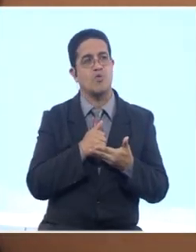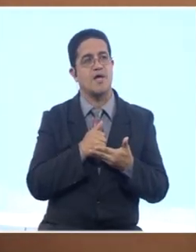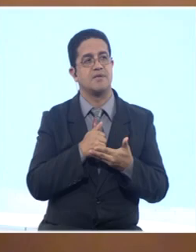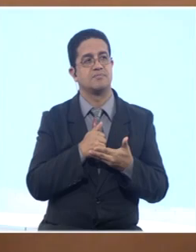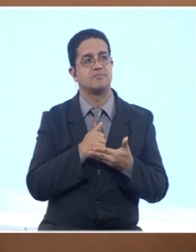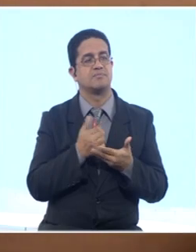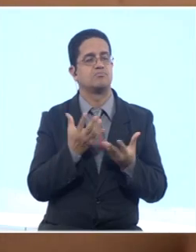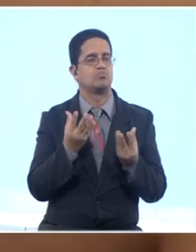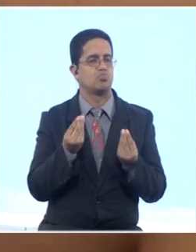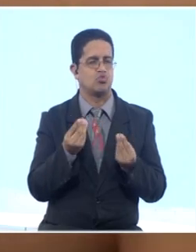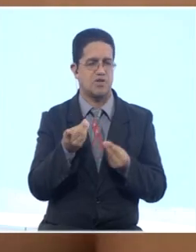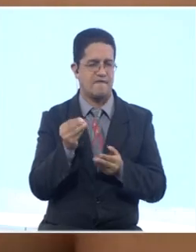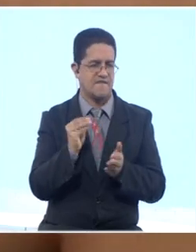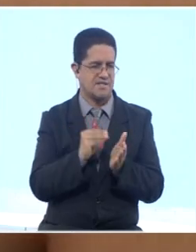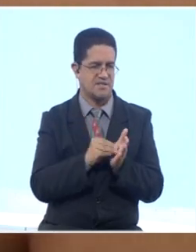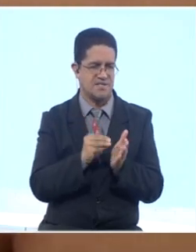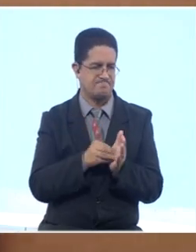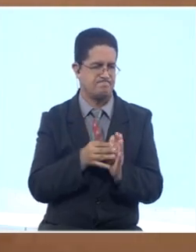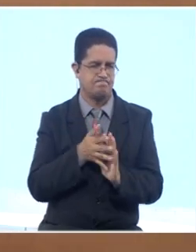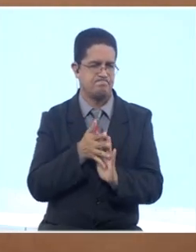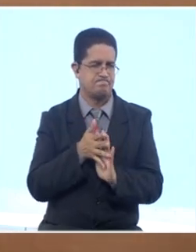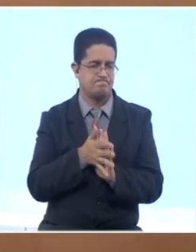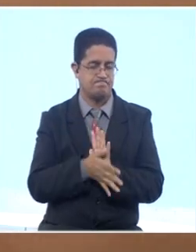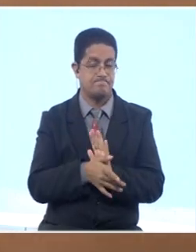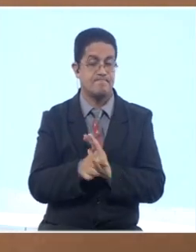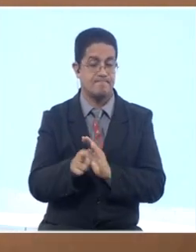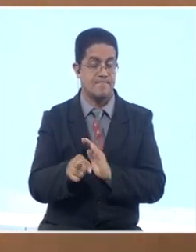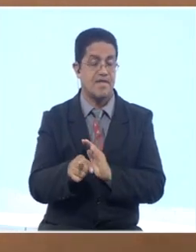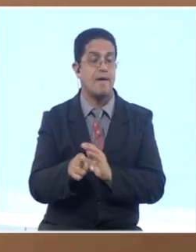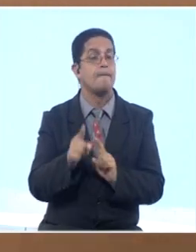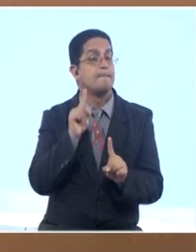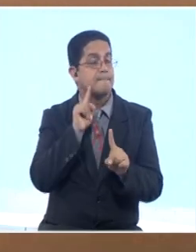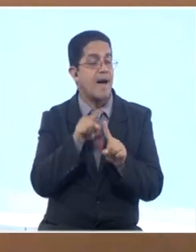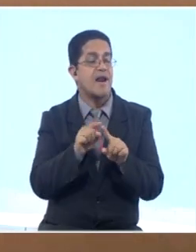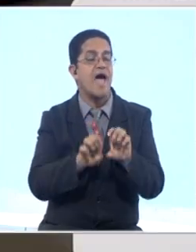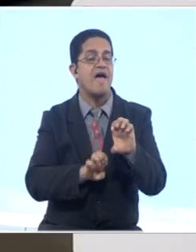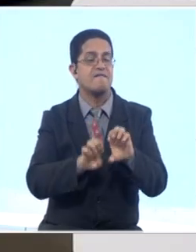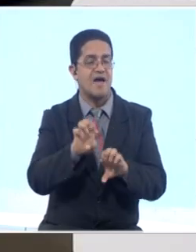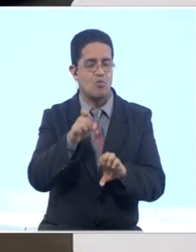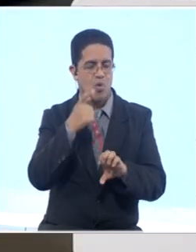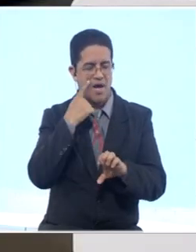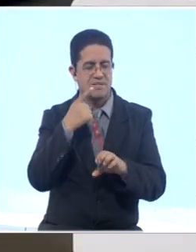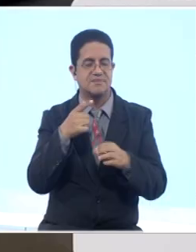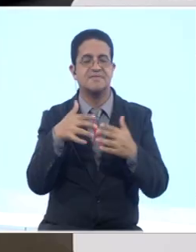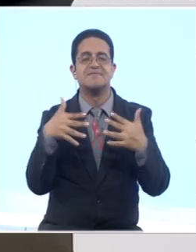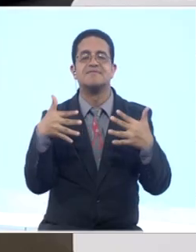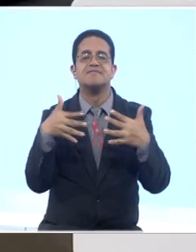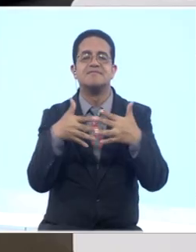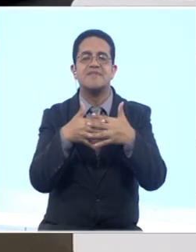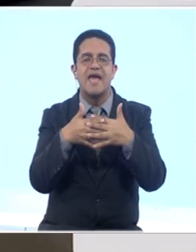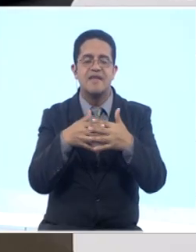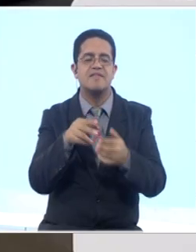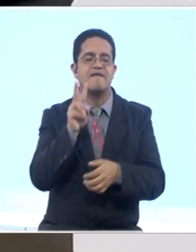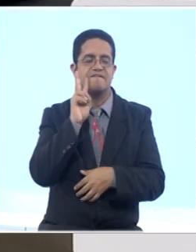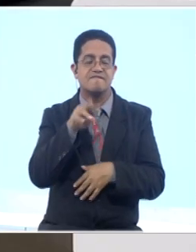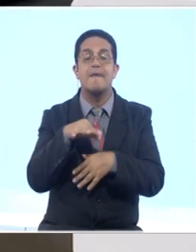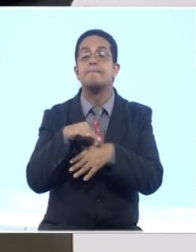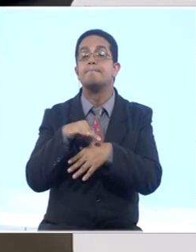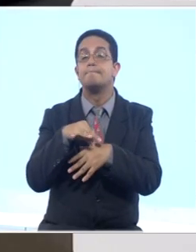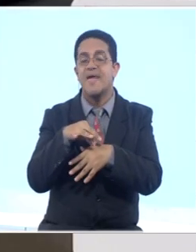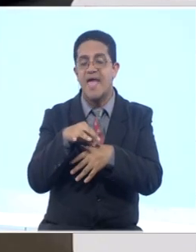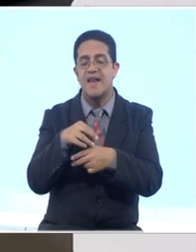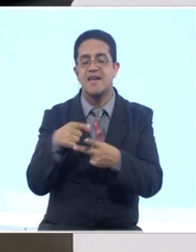en muchos consultorios. Y es muy útil para la evaluación de los tejidos blandos. Uno puede ver piel,